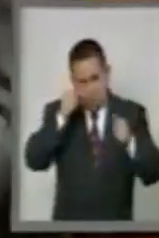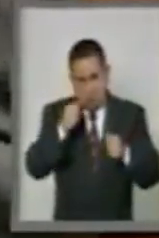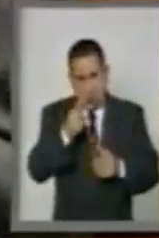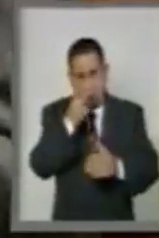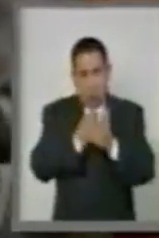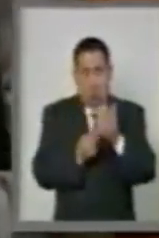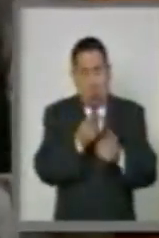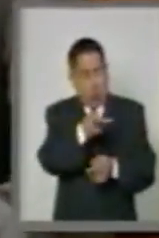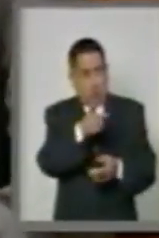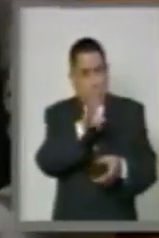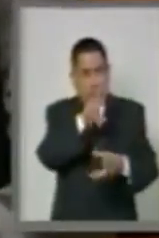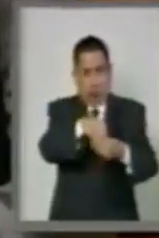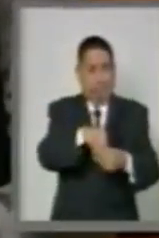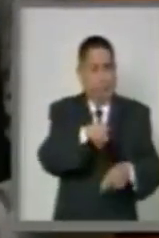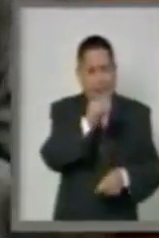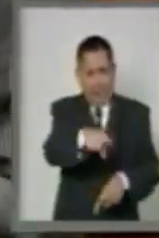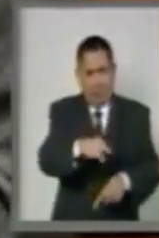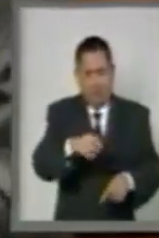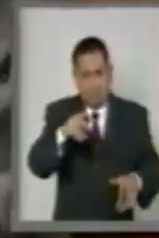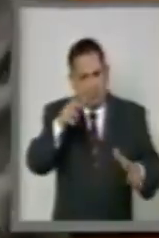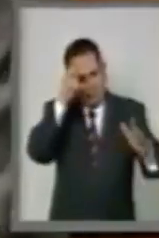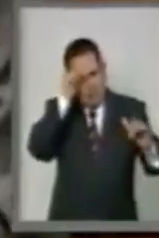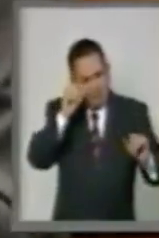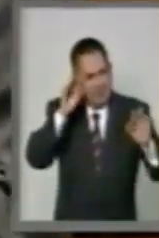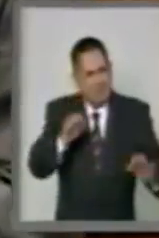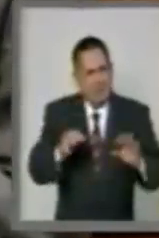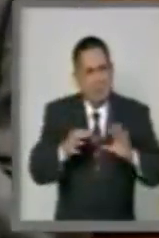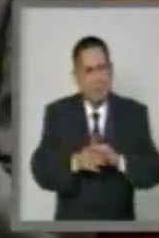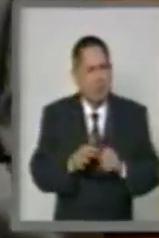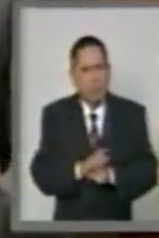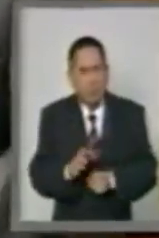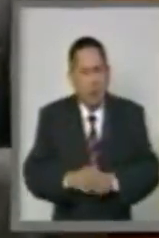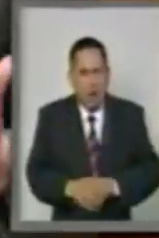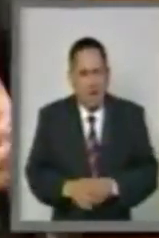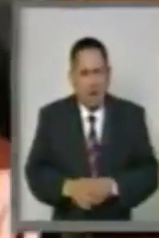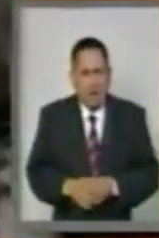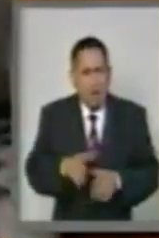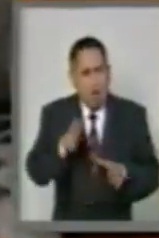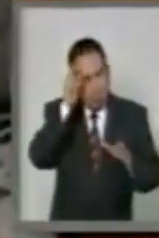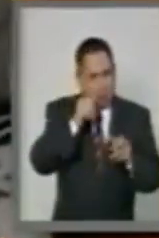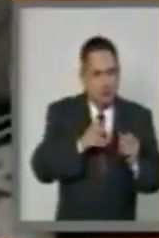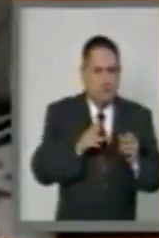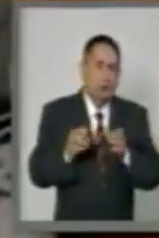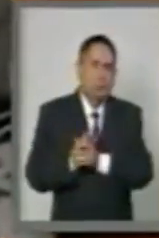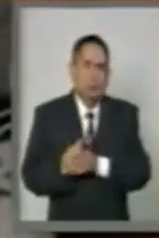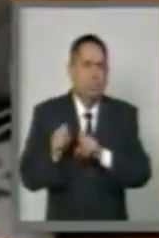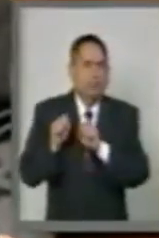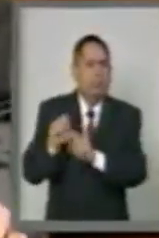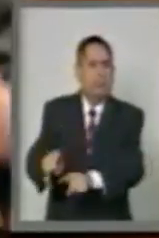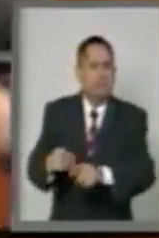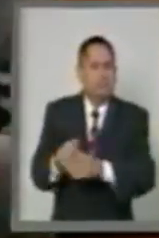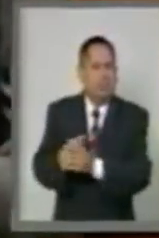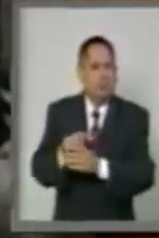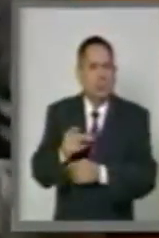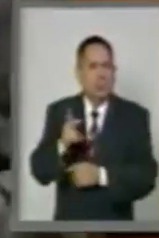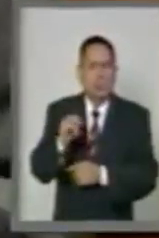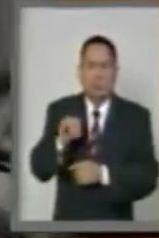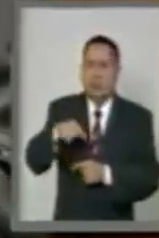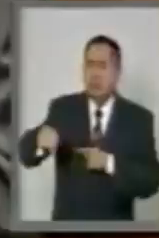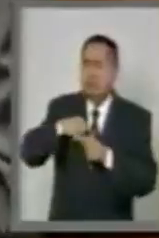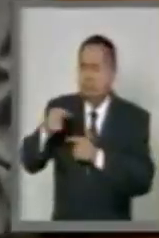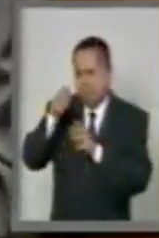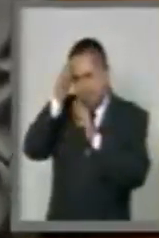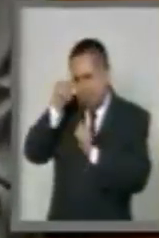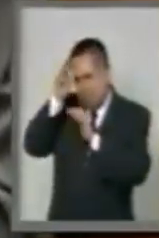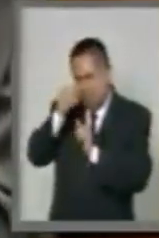en el consenso. Pero el consenso ha sido con la derecha. Se hizo un consenso